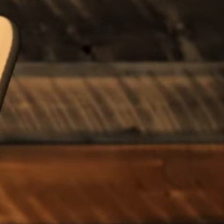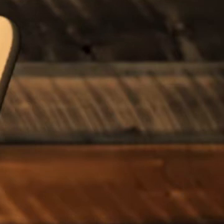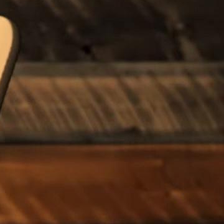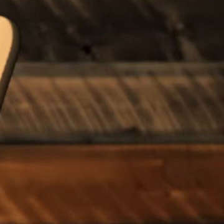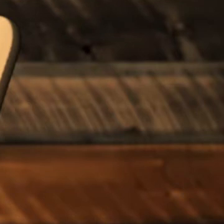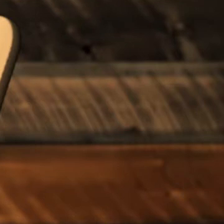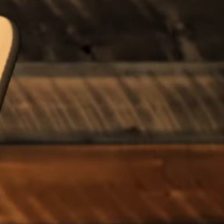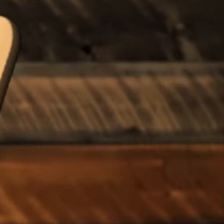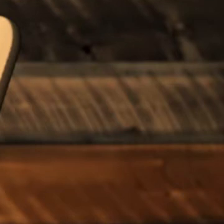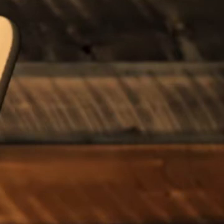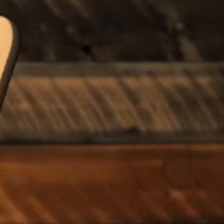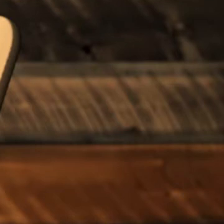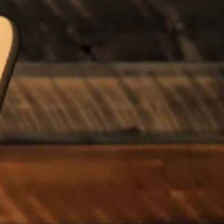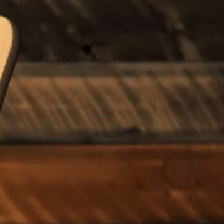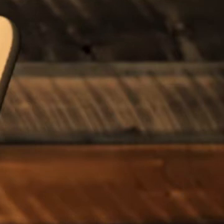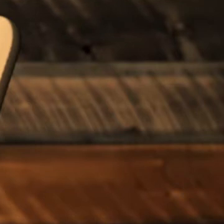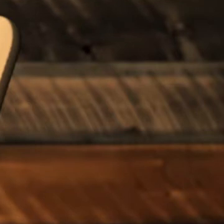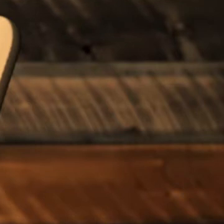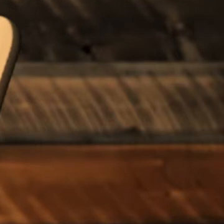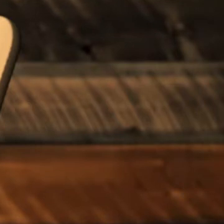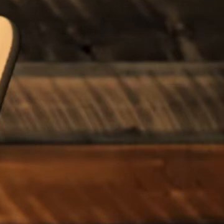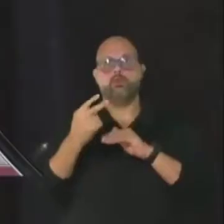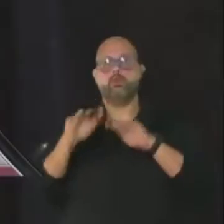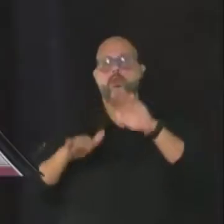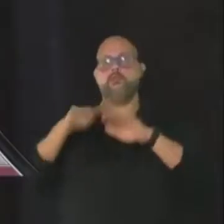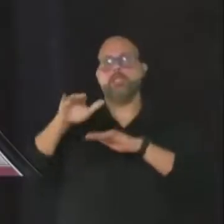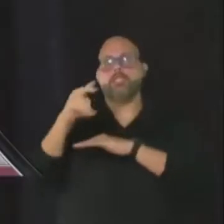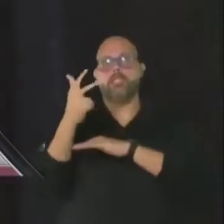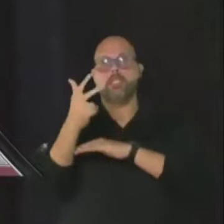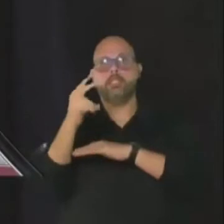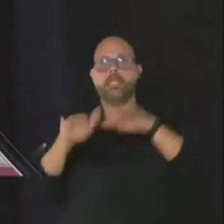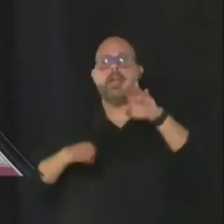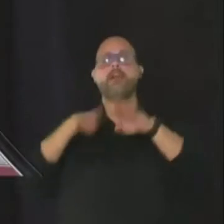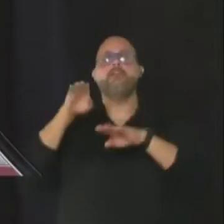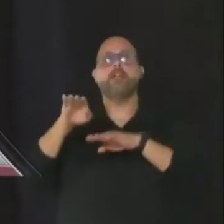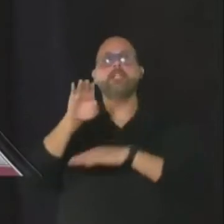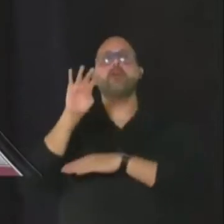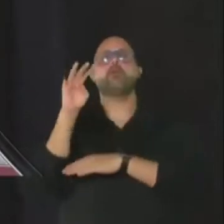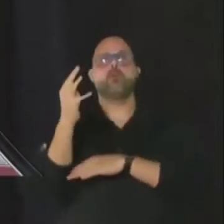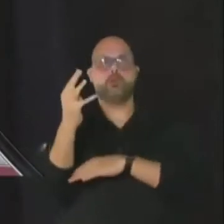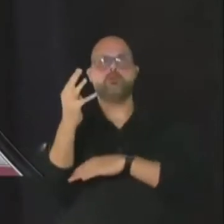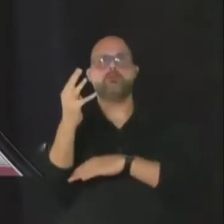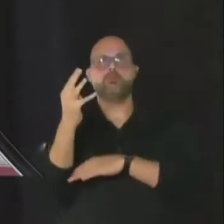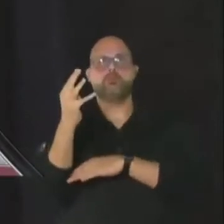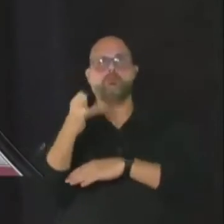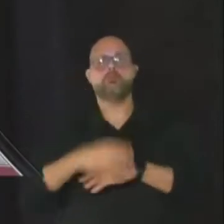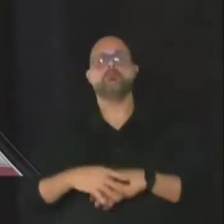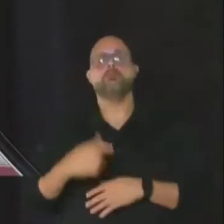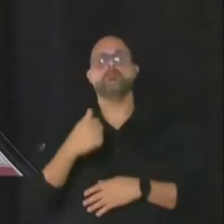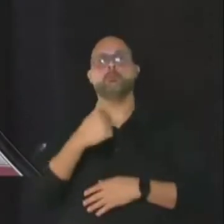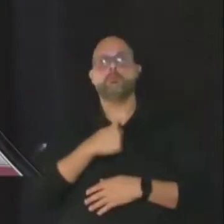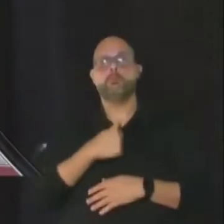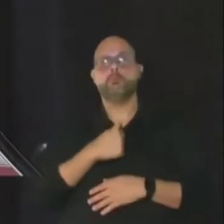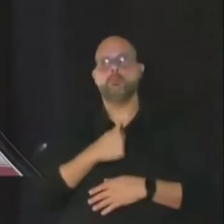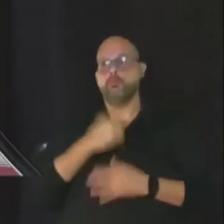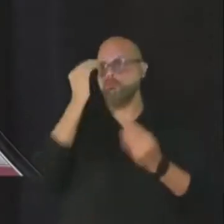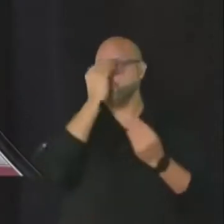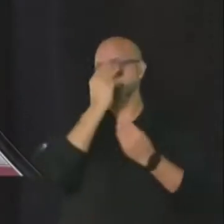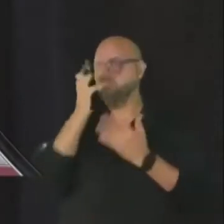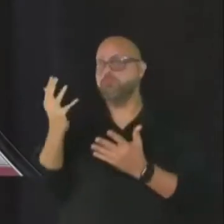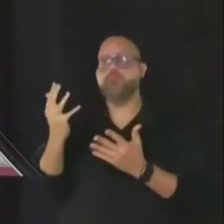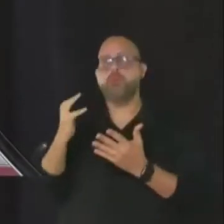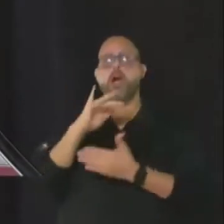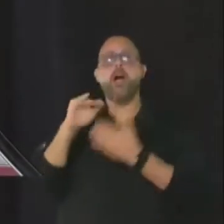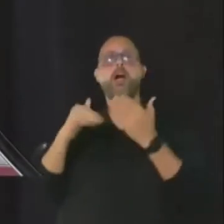liberado porque si no nos van a matar a todos desde un principio le indiqué a todo mi ciudadano que era una